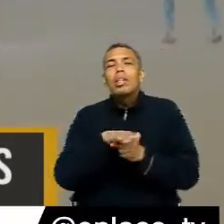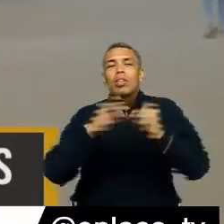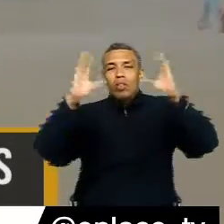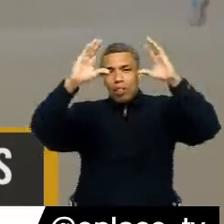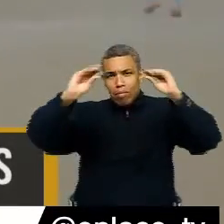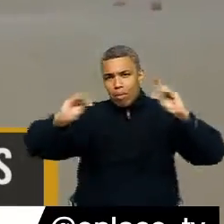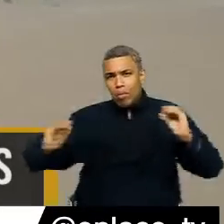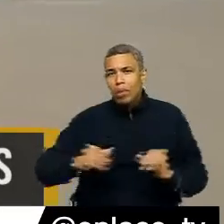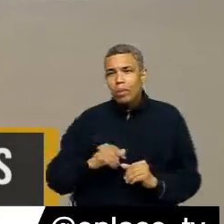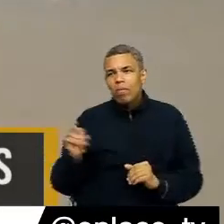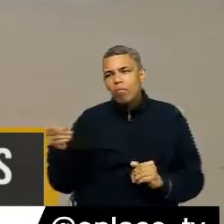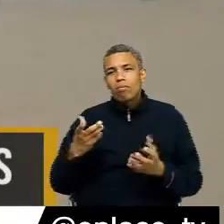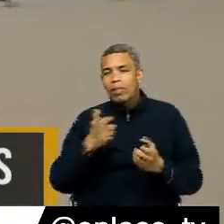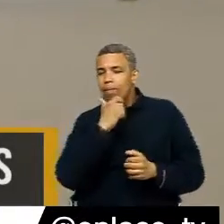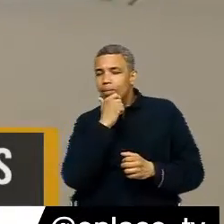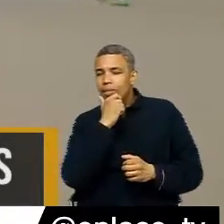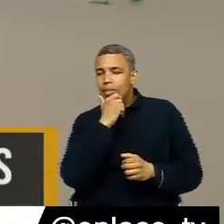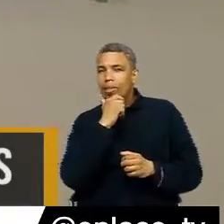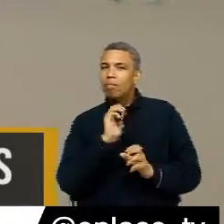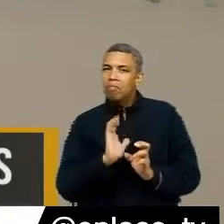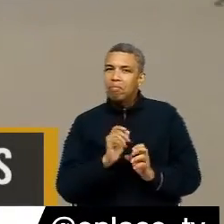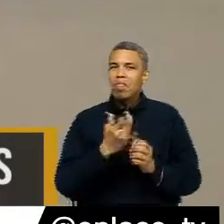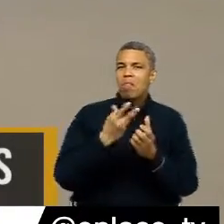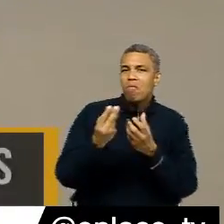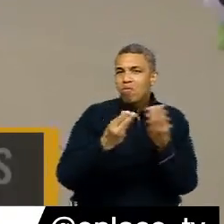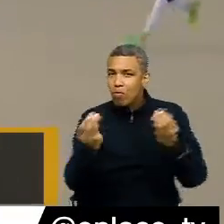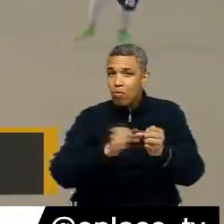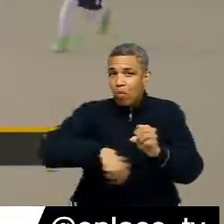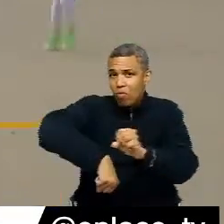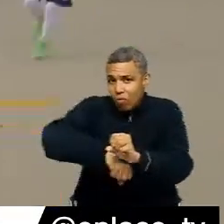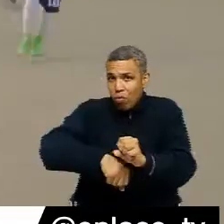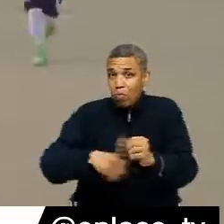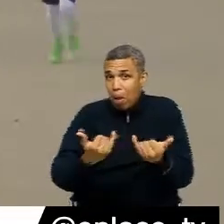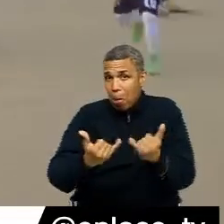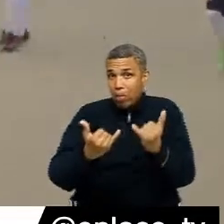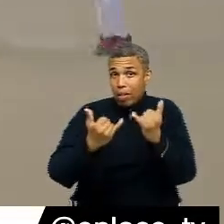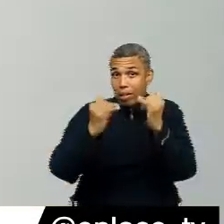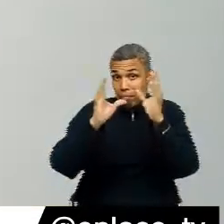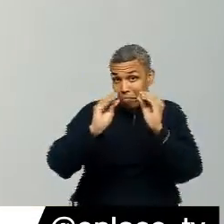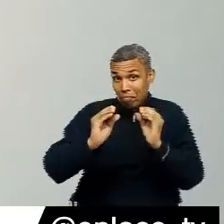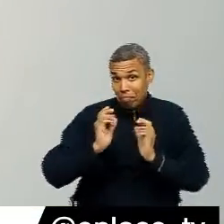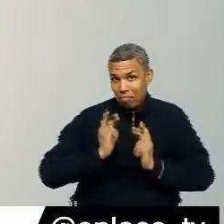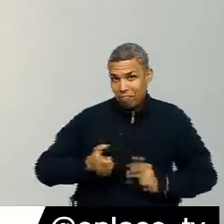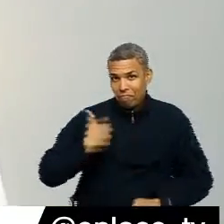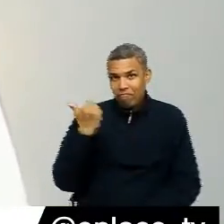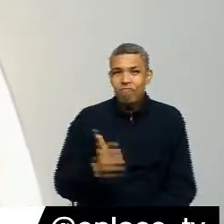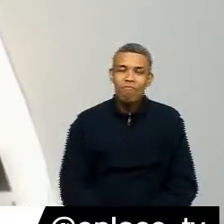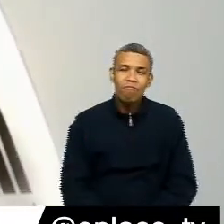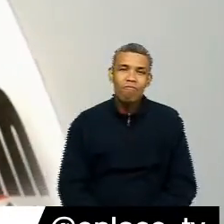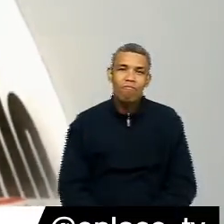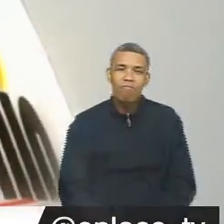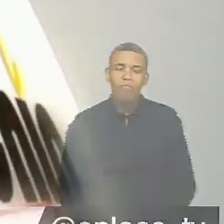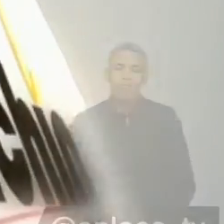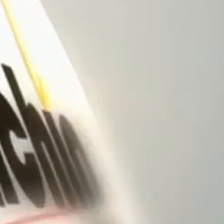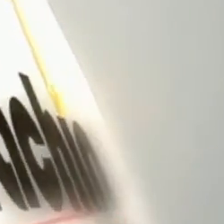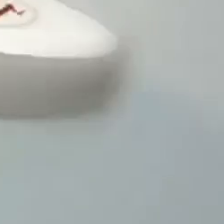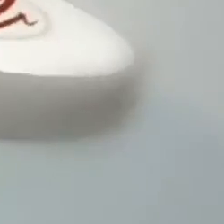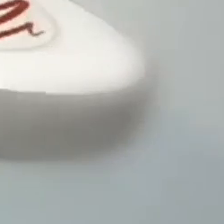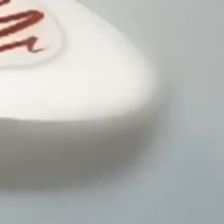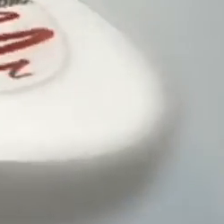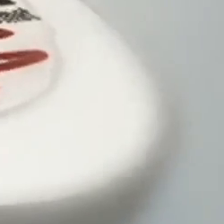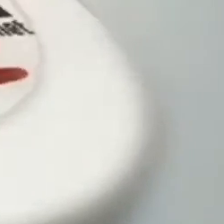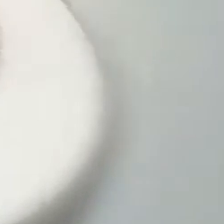como objetivo fortalecer el trabajo de los equipos de fútbol en la temporada navideña. Hasta aquí los deportes, con el